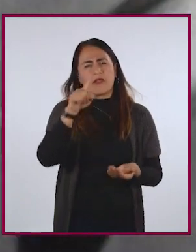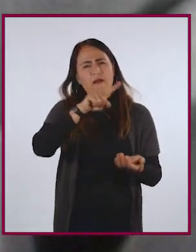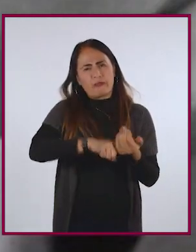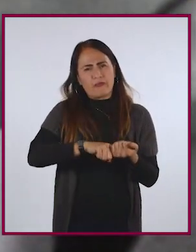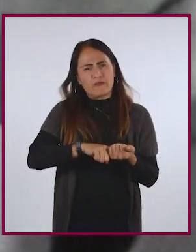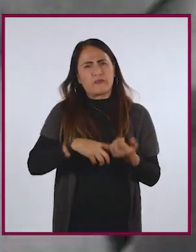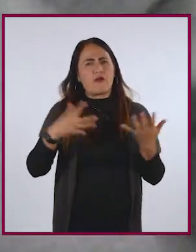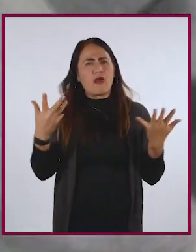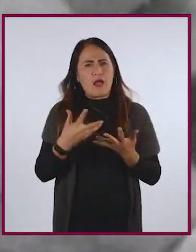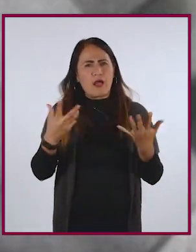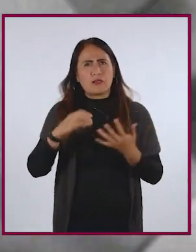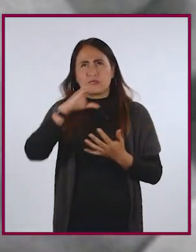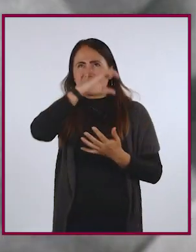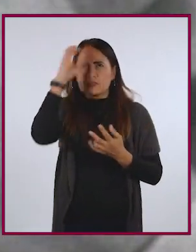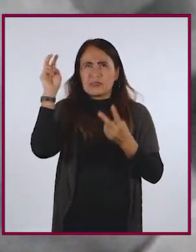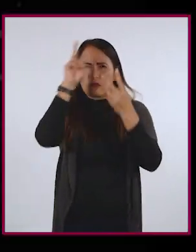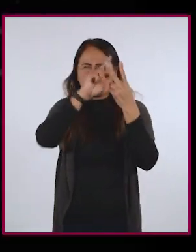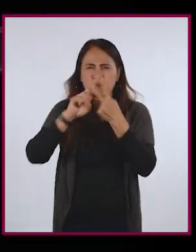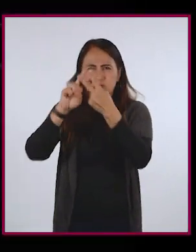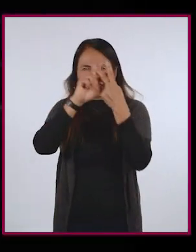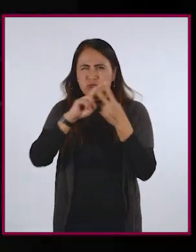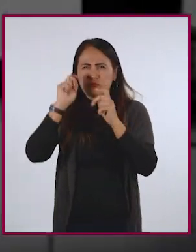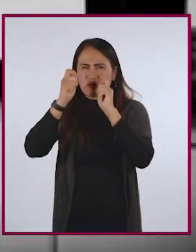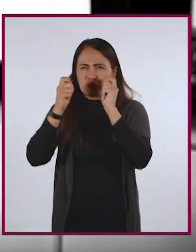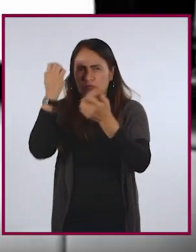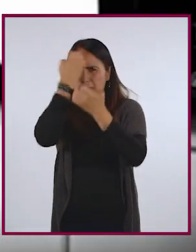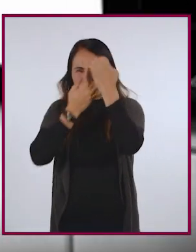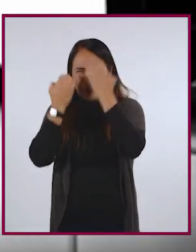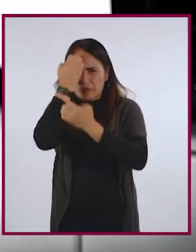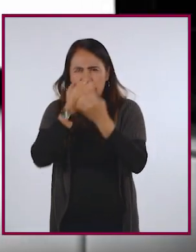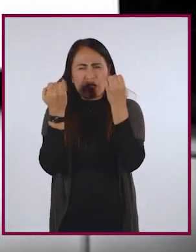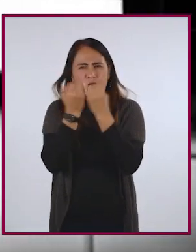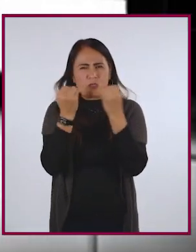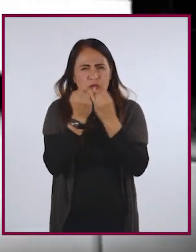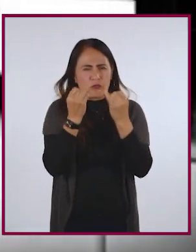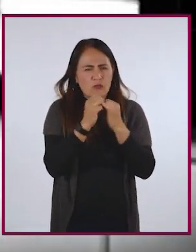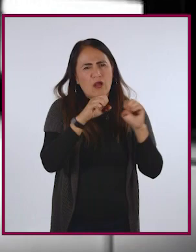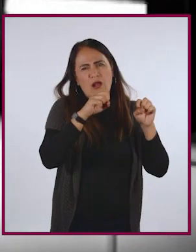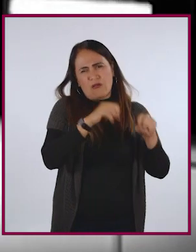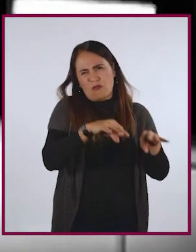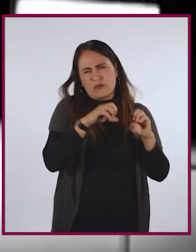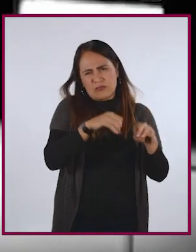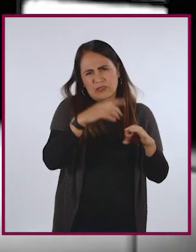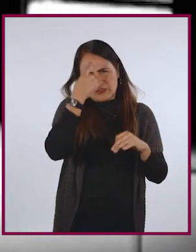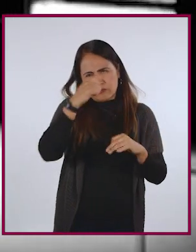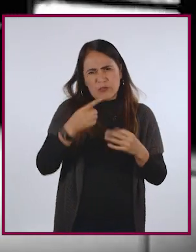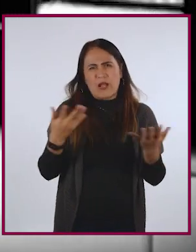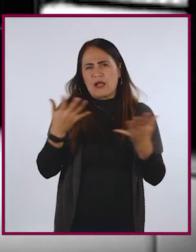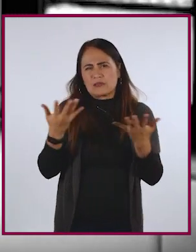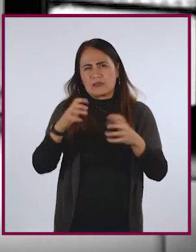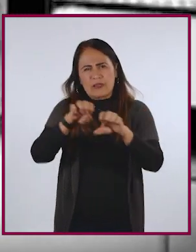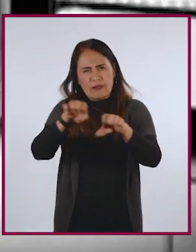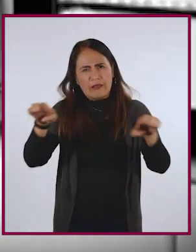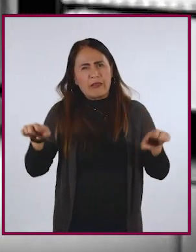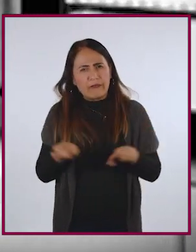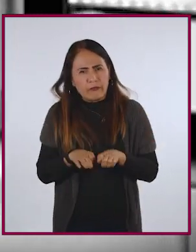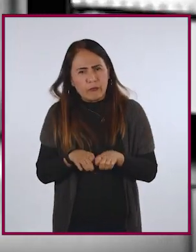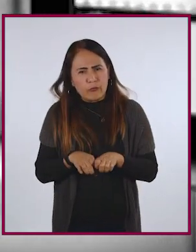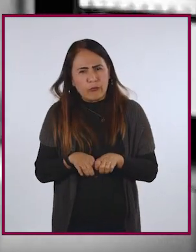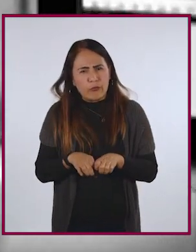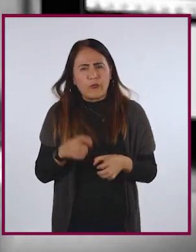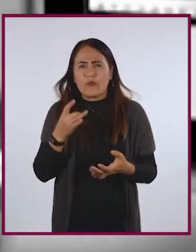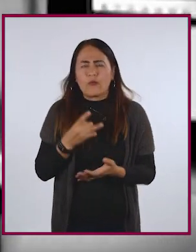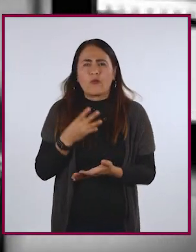practicar, además de la astronomía y la astrofísica, departamentos dedicados a instrumentación, no